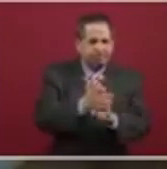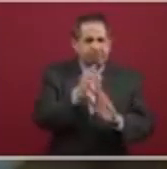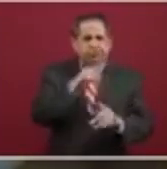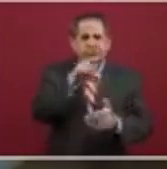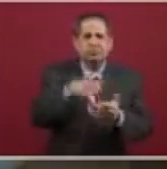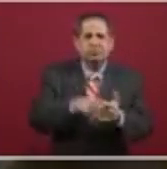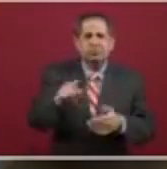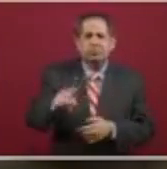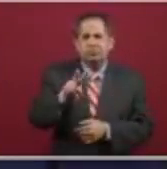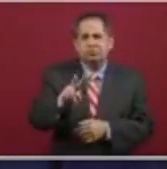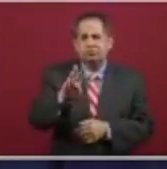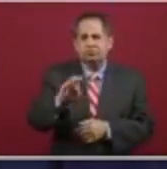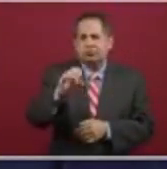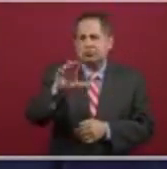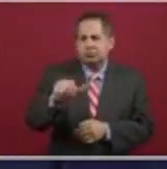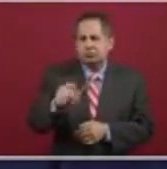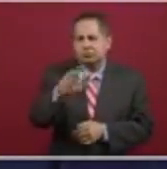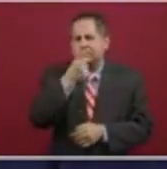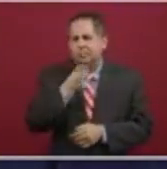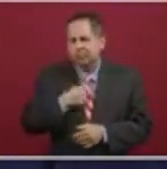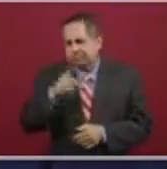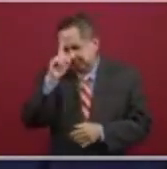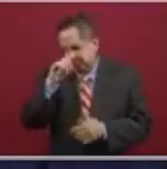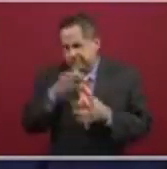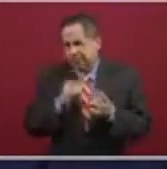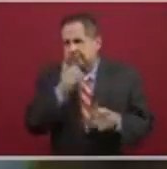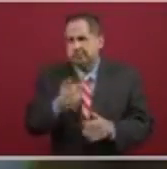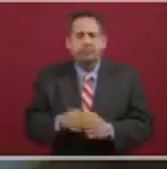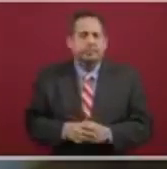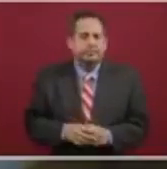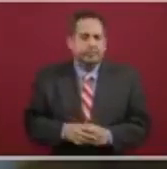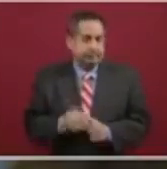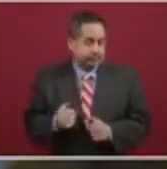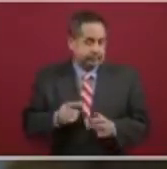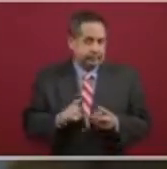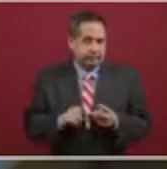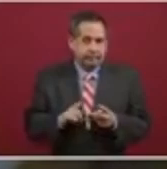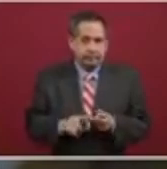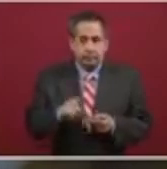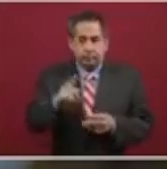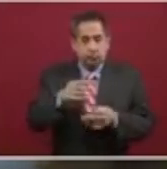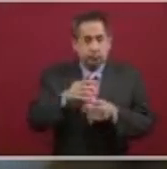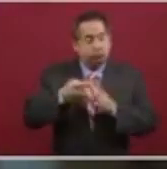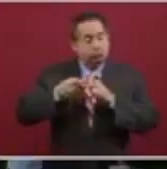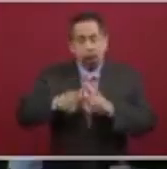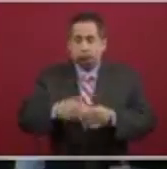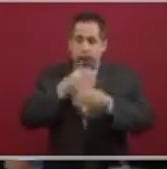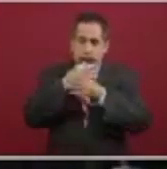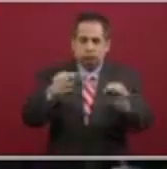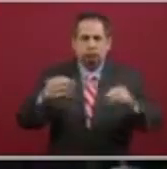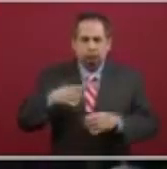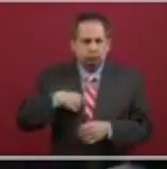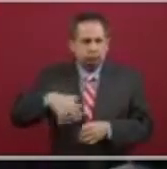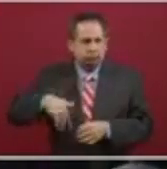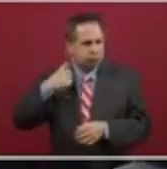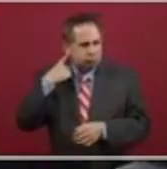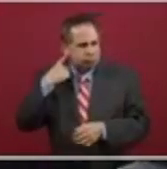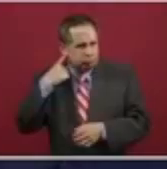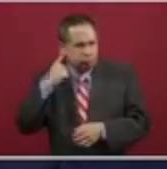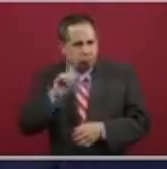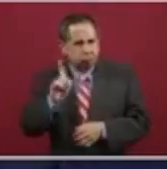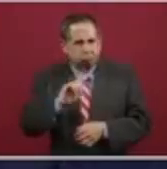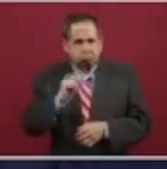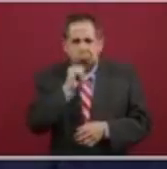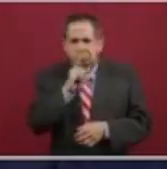Bocas, ¿qué nos puede decir al respecto? Y la segunda cuestión es, en su mensaje de inicio no escuché que se refiriera